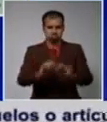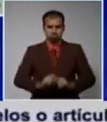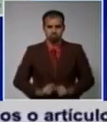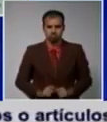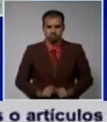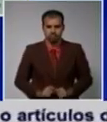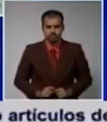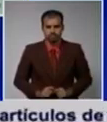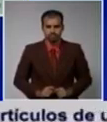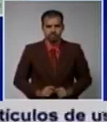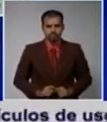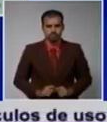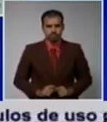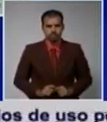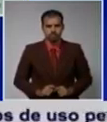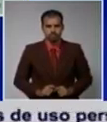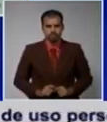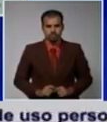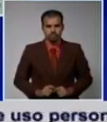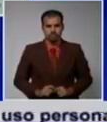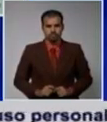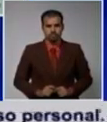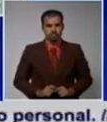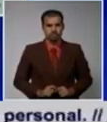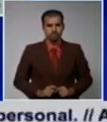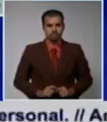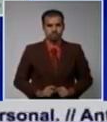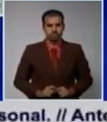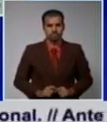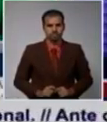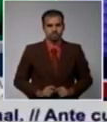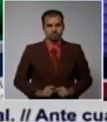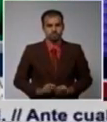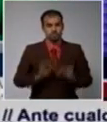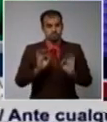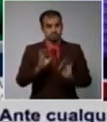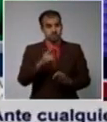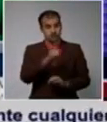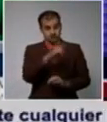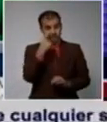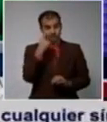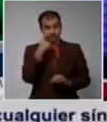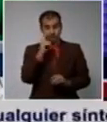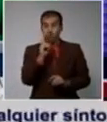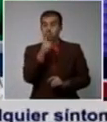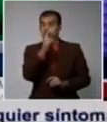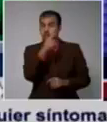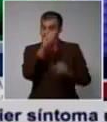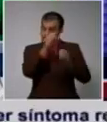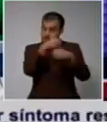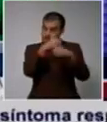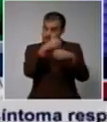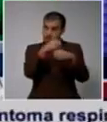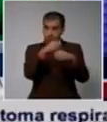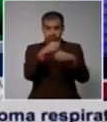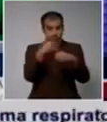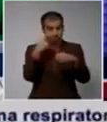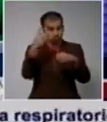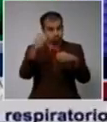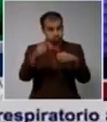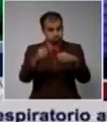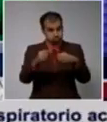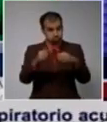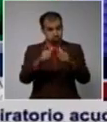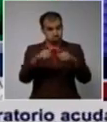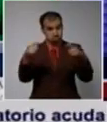En esta ocasión, no obstante haberse procesado un número de muestras, y parece que